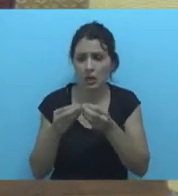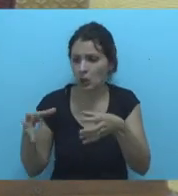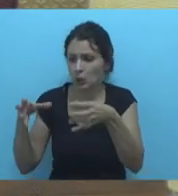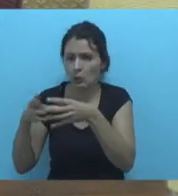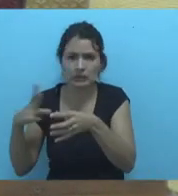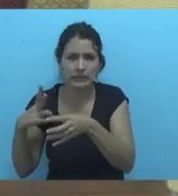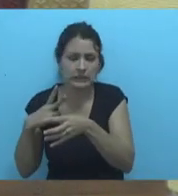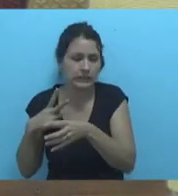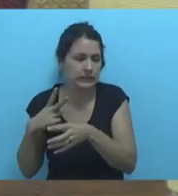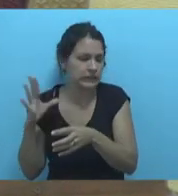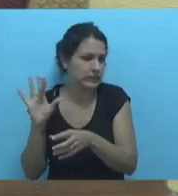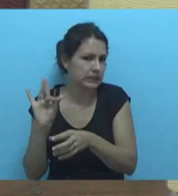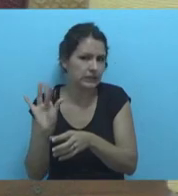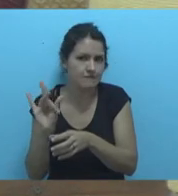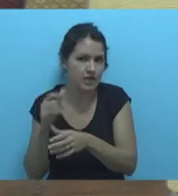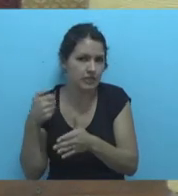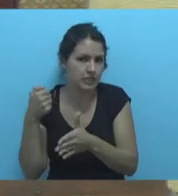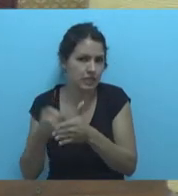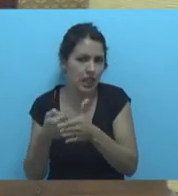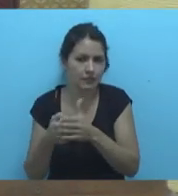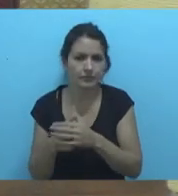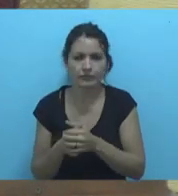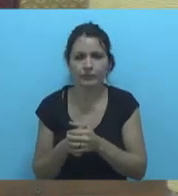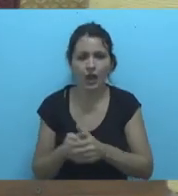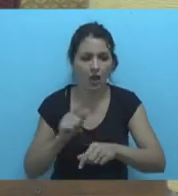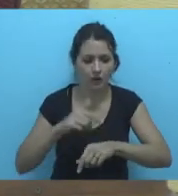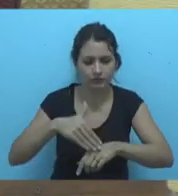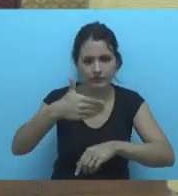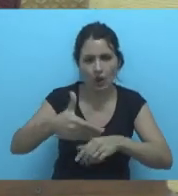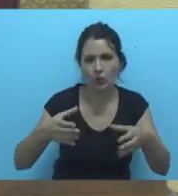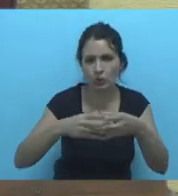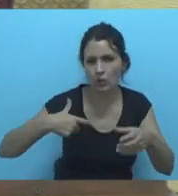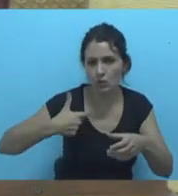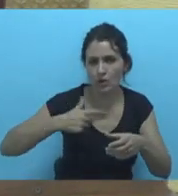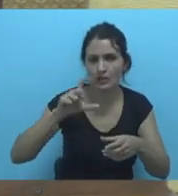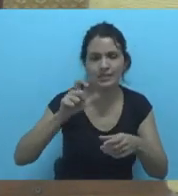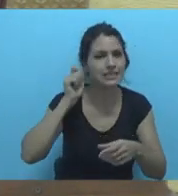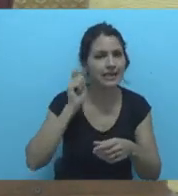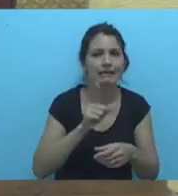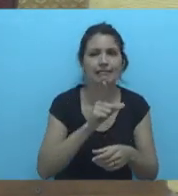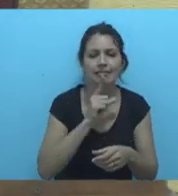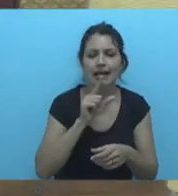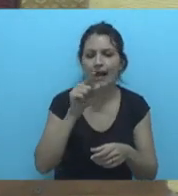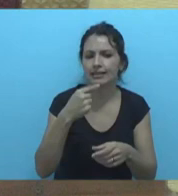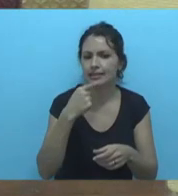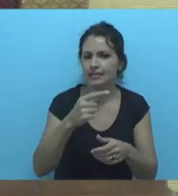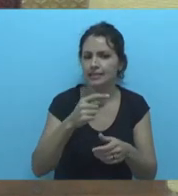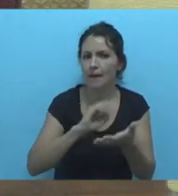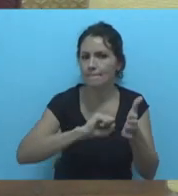muy duro. Seguramente en las próximas horas la CGT San Lorenzo va a estar declarando un paro de actividades en